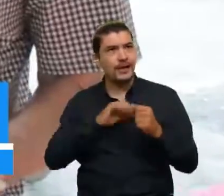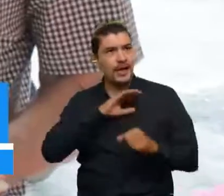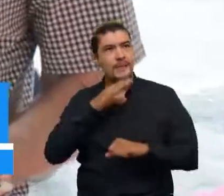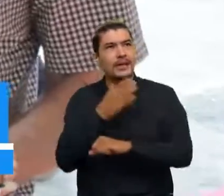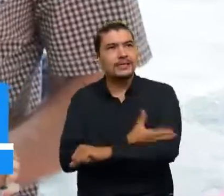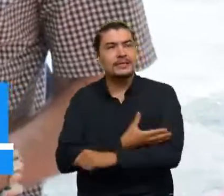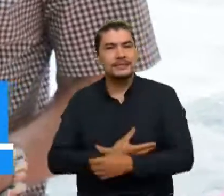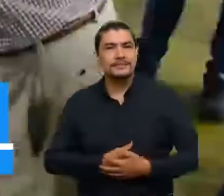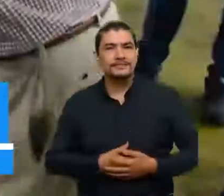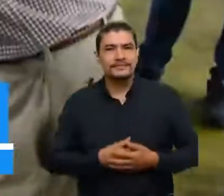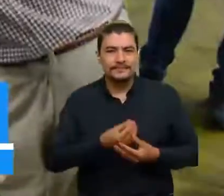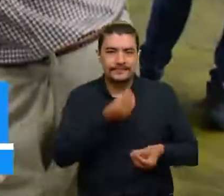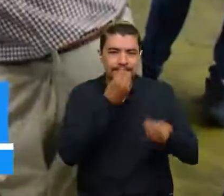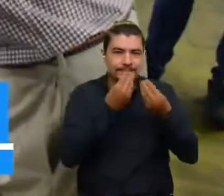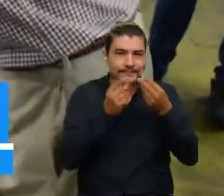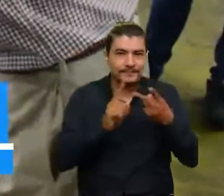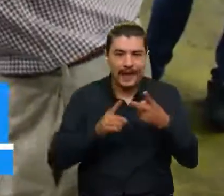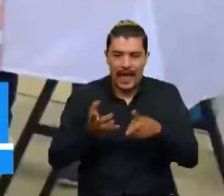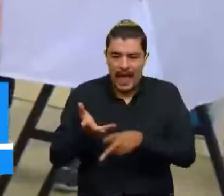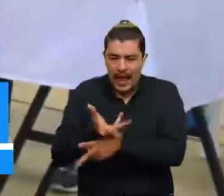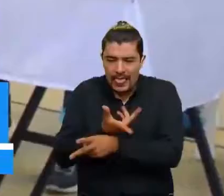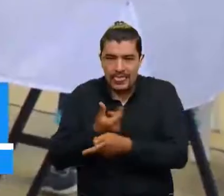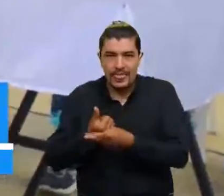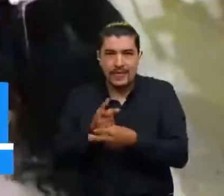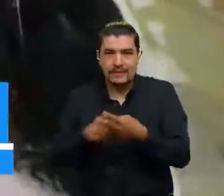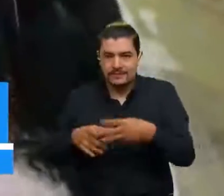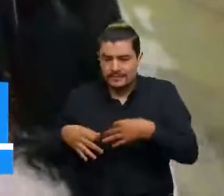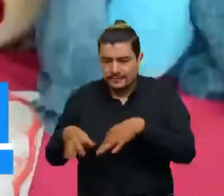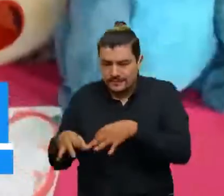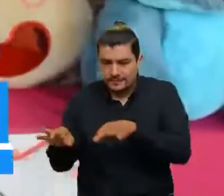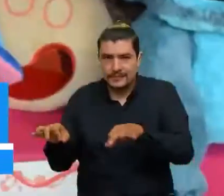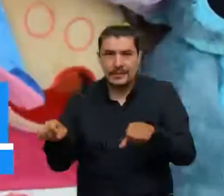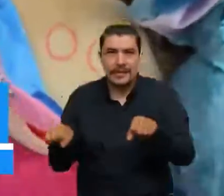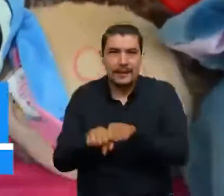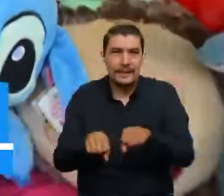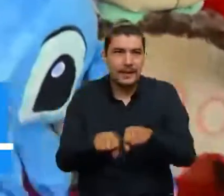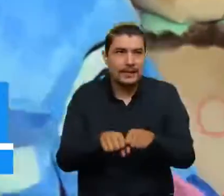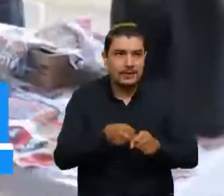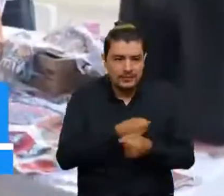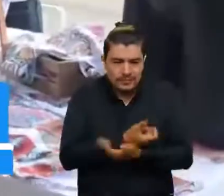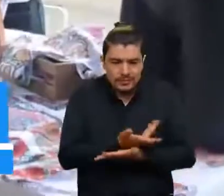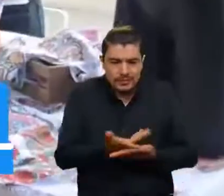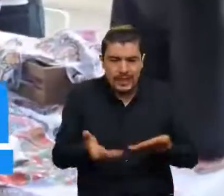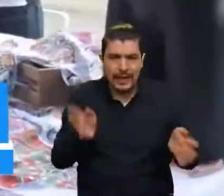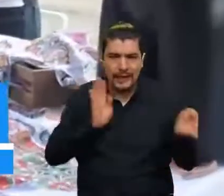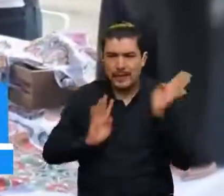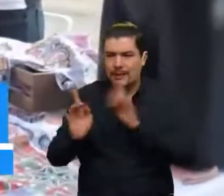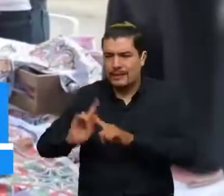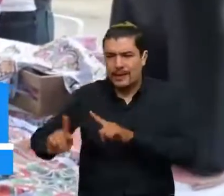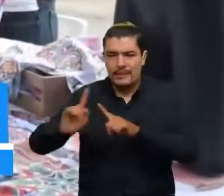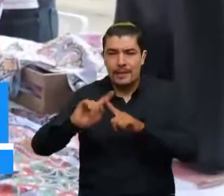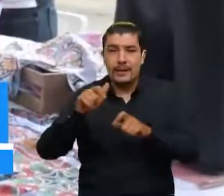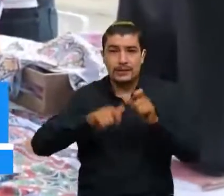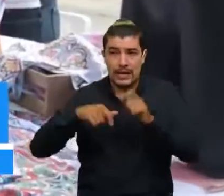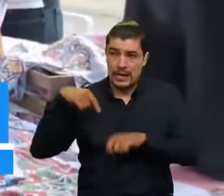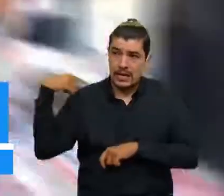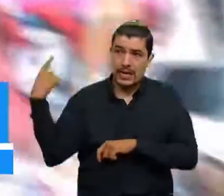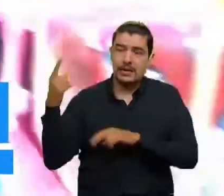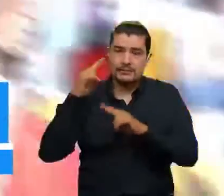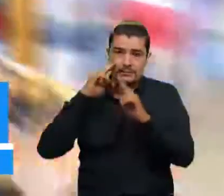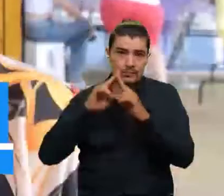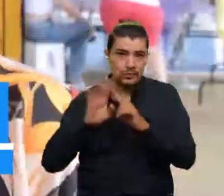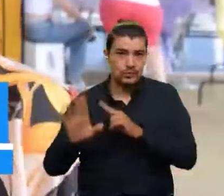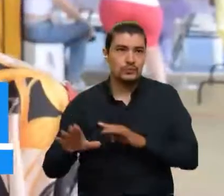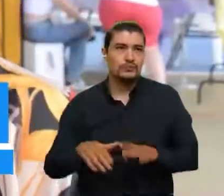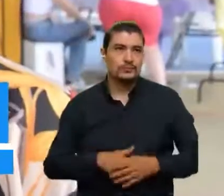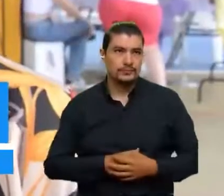Productos gastronómicos, artesanías, confección, calzado y variedades creativas pudieron encontrar los visitantes. Que